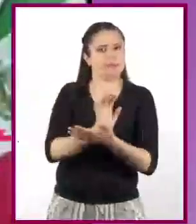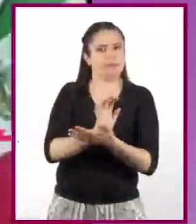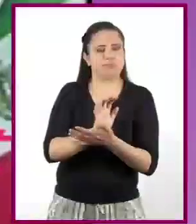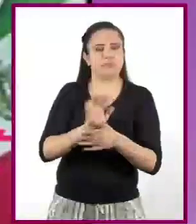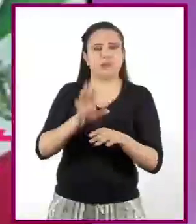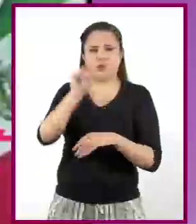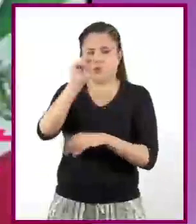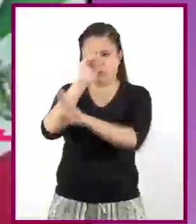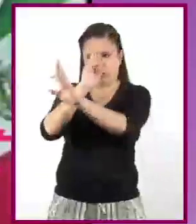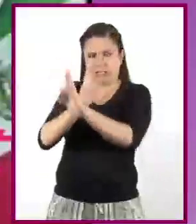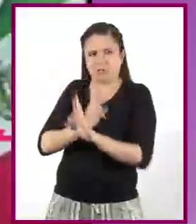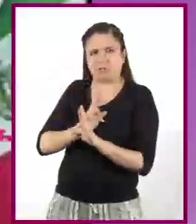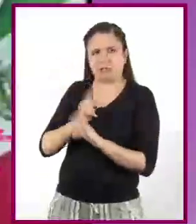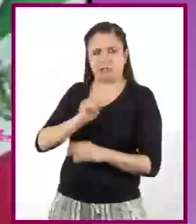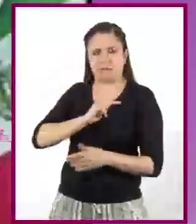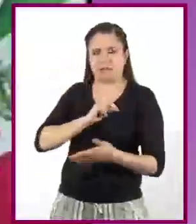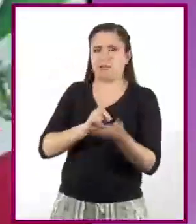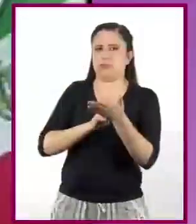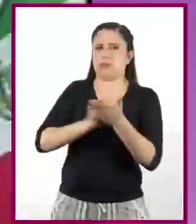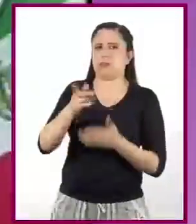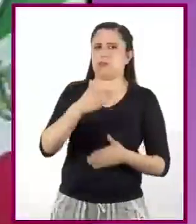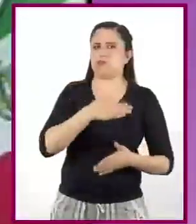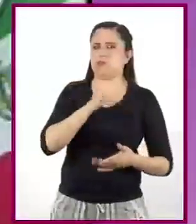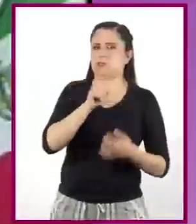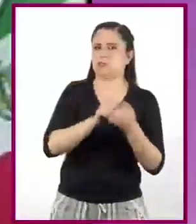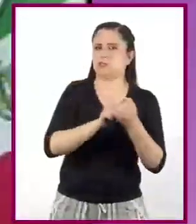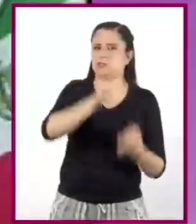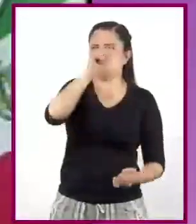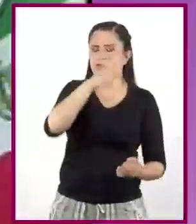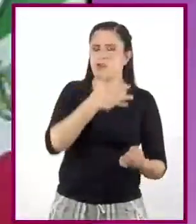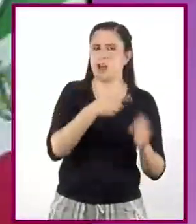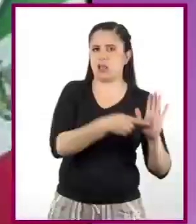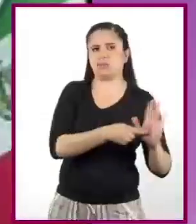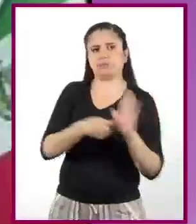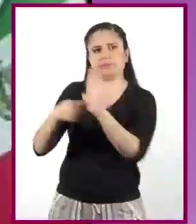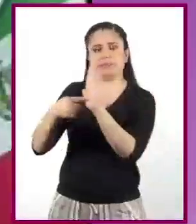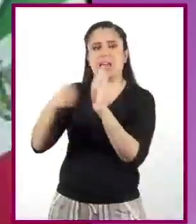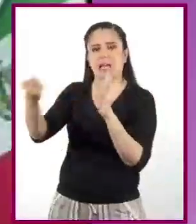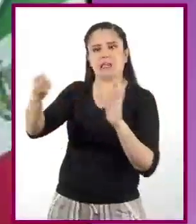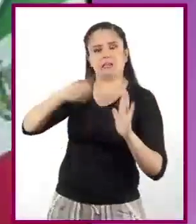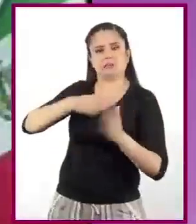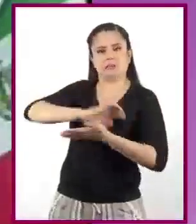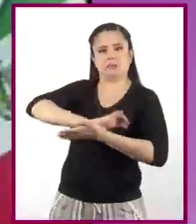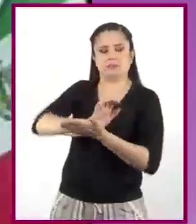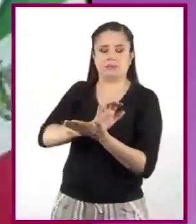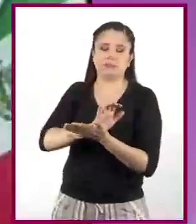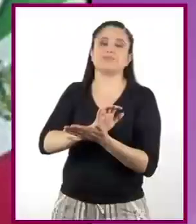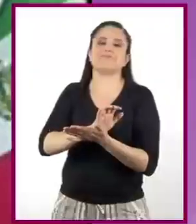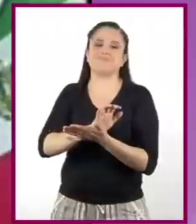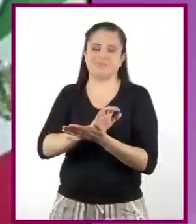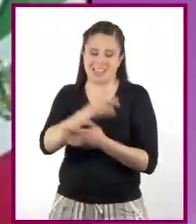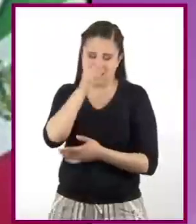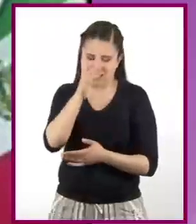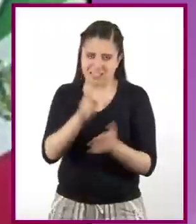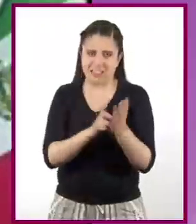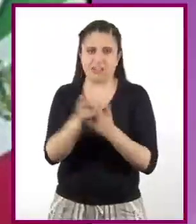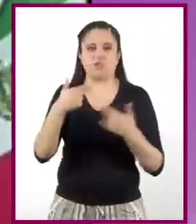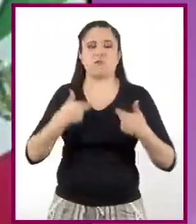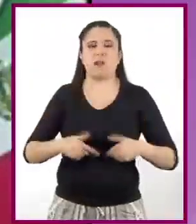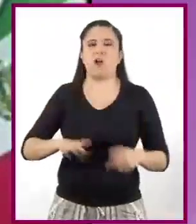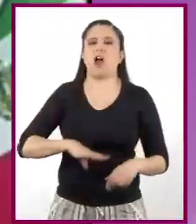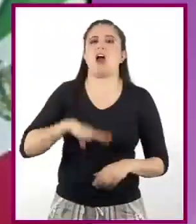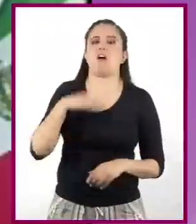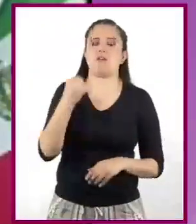no se respetan las garantías que nos otorga nuestra Constitución, y de esa manera estamos ante la presencia de un abuso